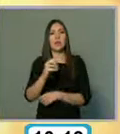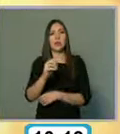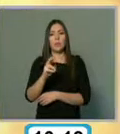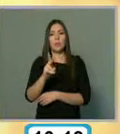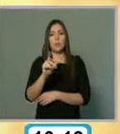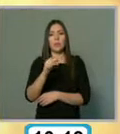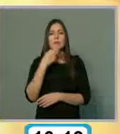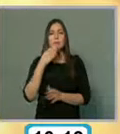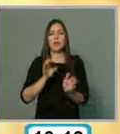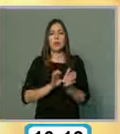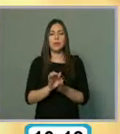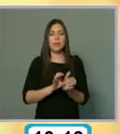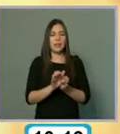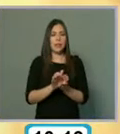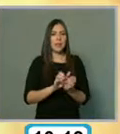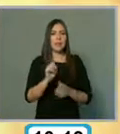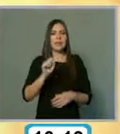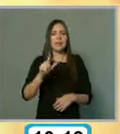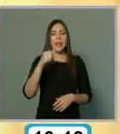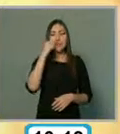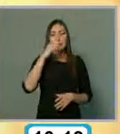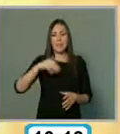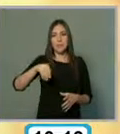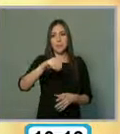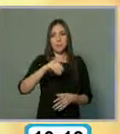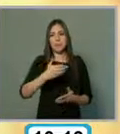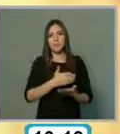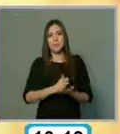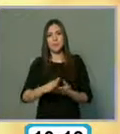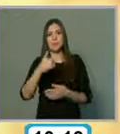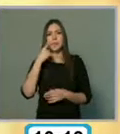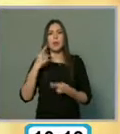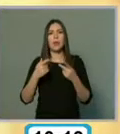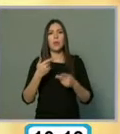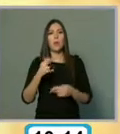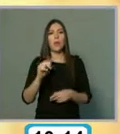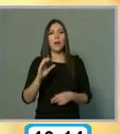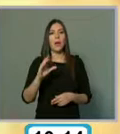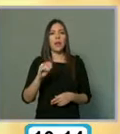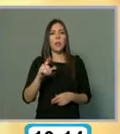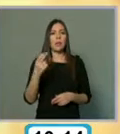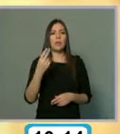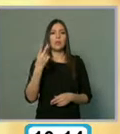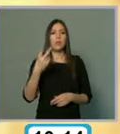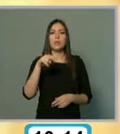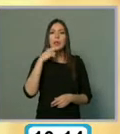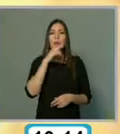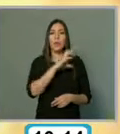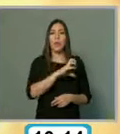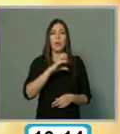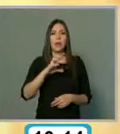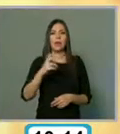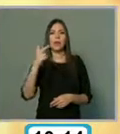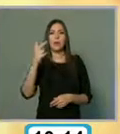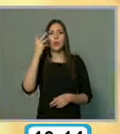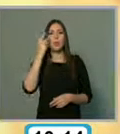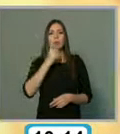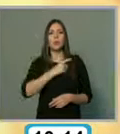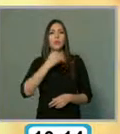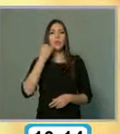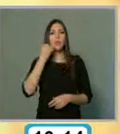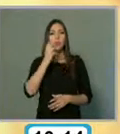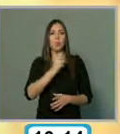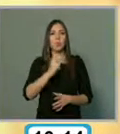bien ralladito, sal y pimienta al gusto, También vamos a necesitar para el guacamole 2 piezas de aguacate, 2 limones, pero solo el jugo,